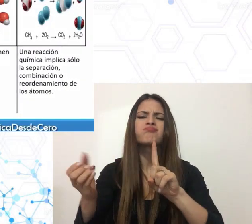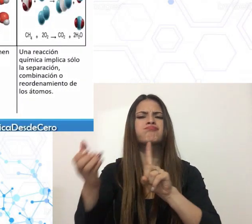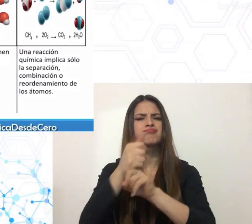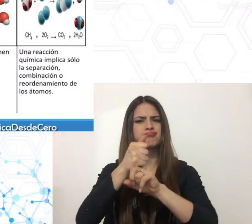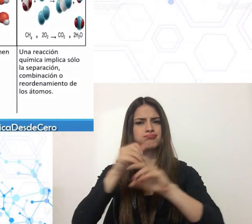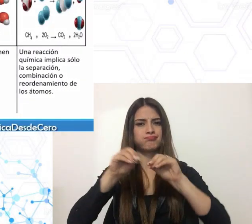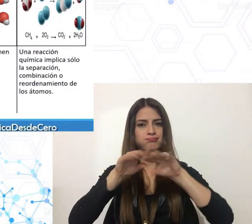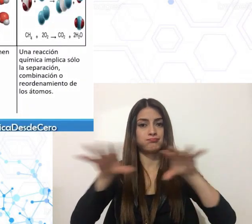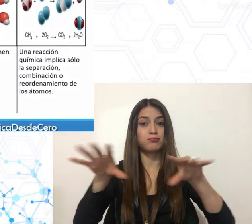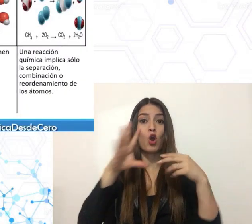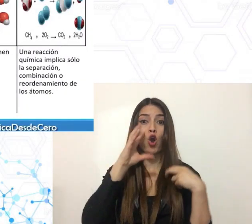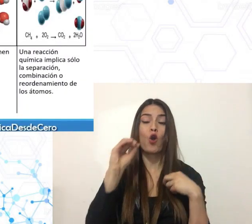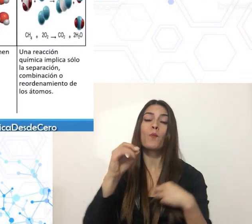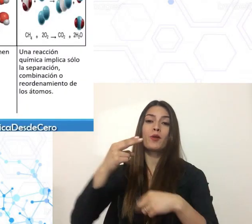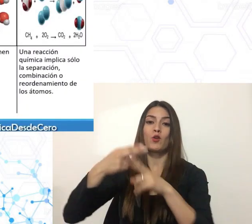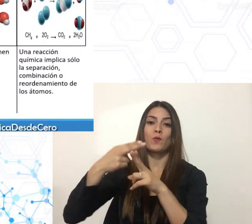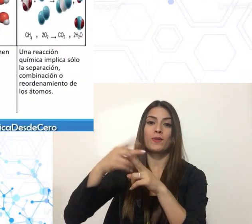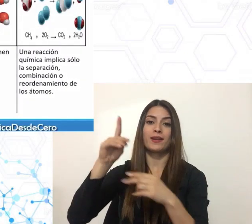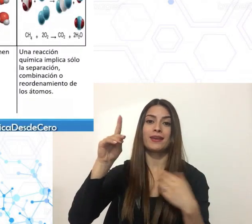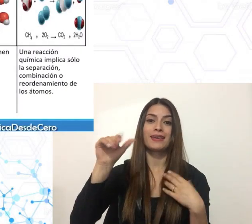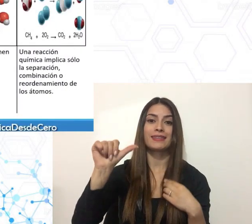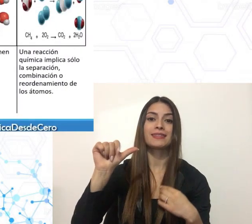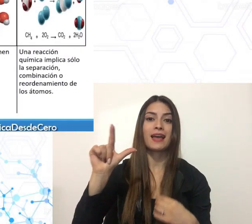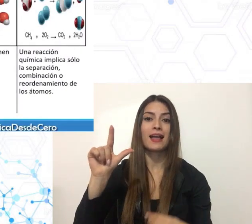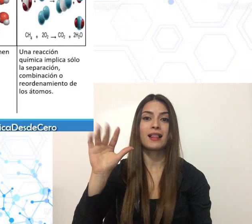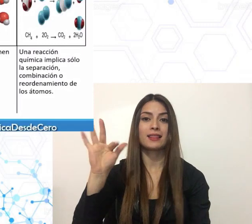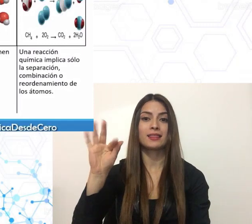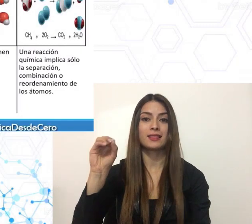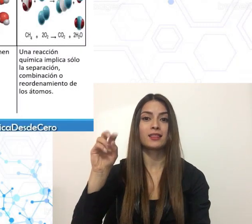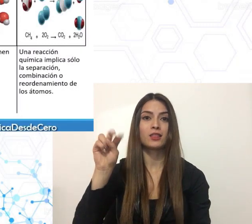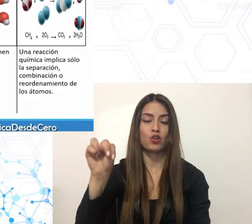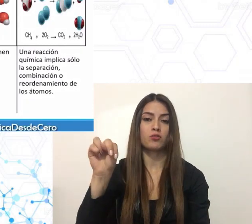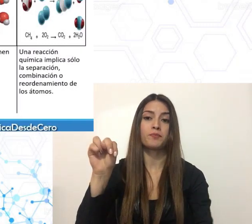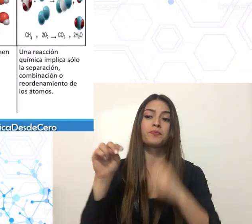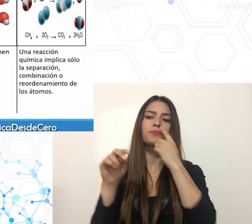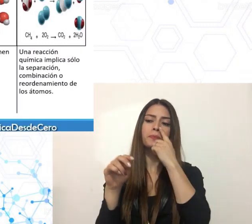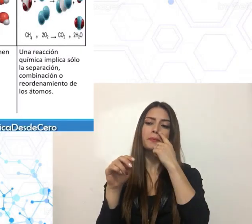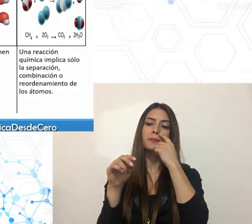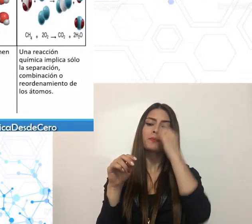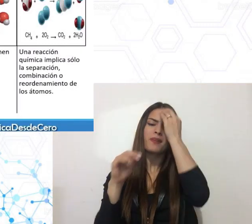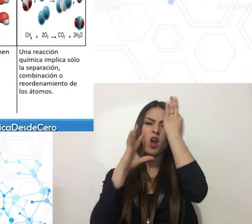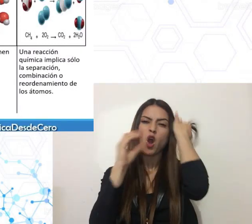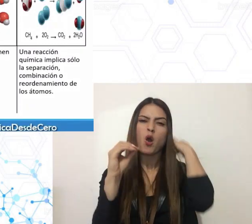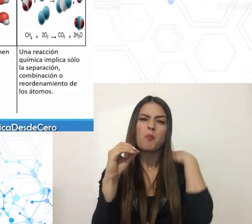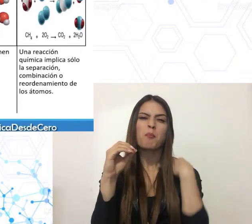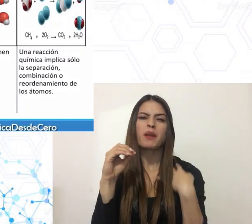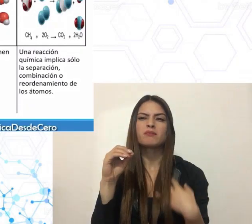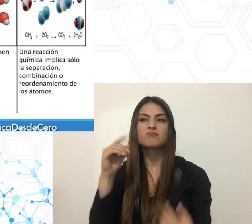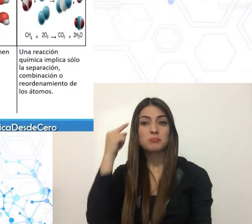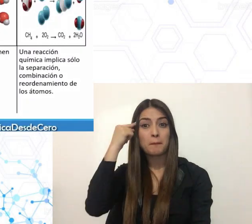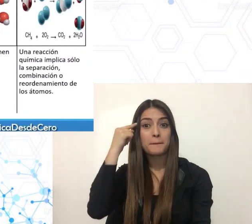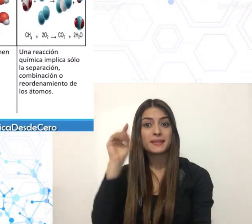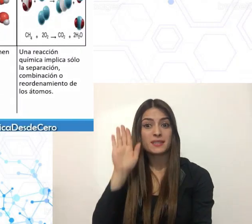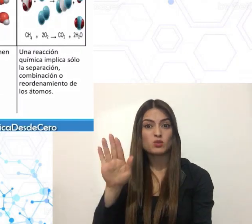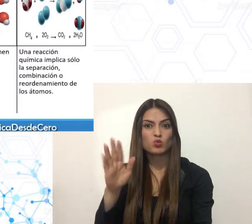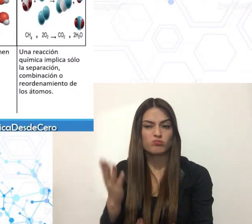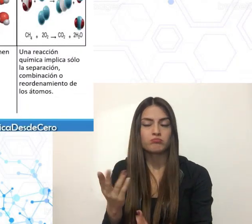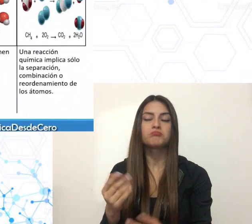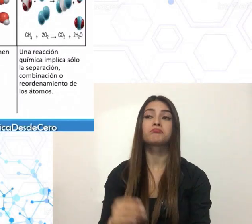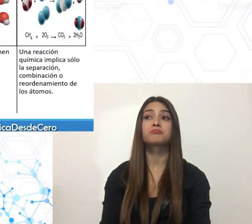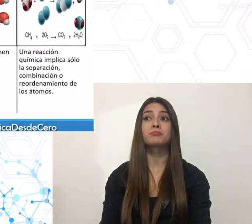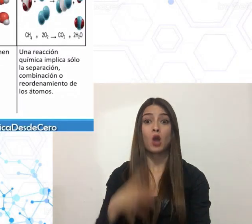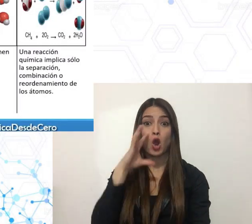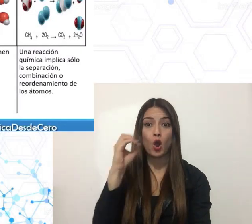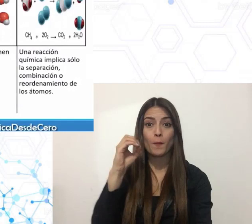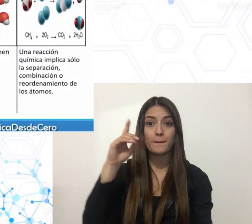Dalton es un atomista griego, o sea, él se fundamenta en lo que decían Demócrito y Leucipo, y él dice que los elementos están formados